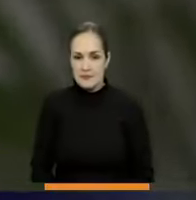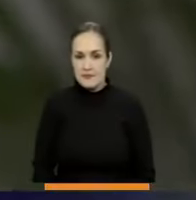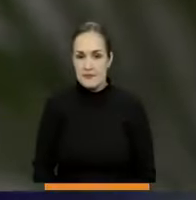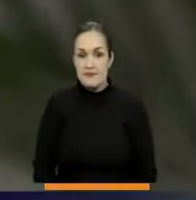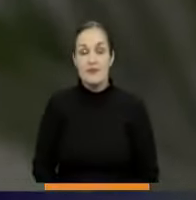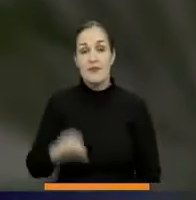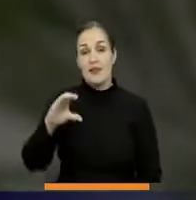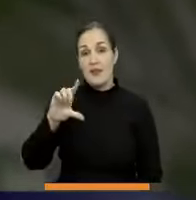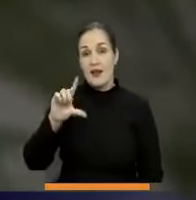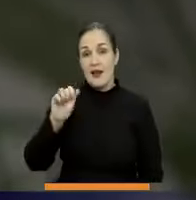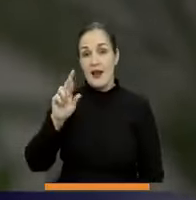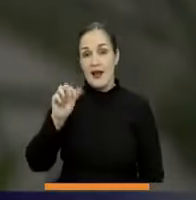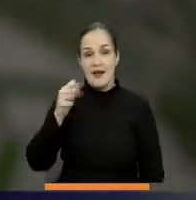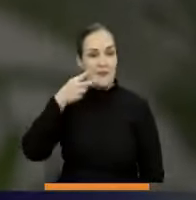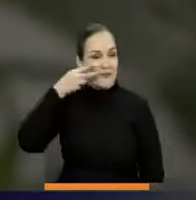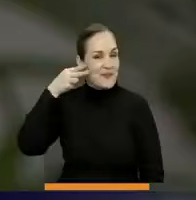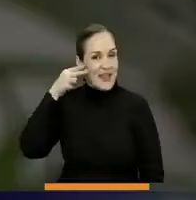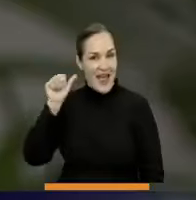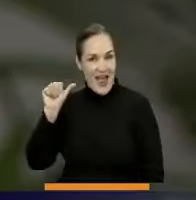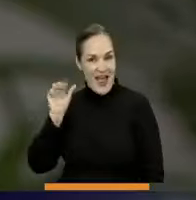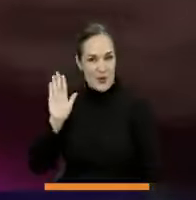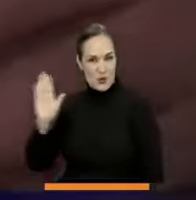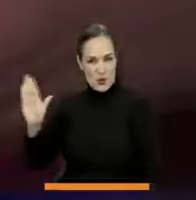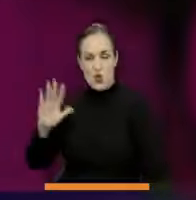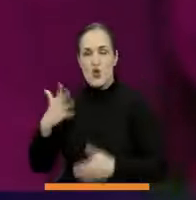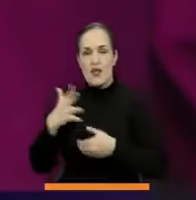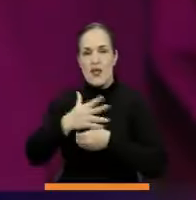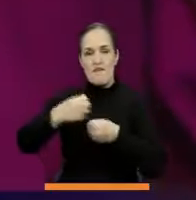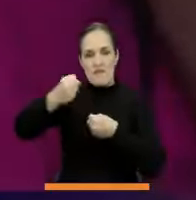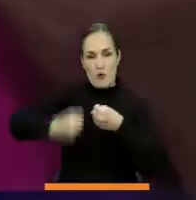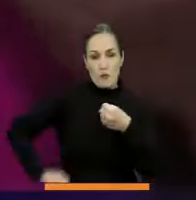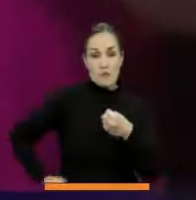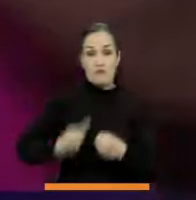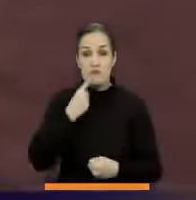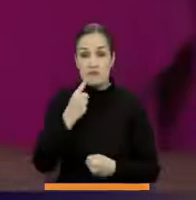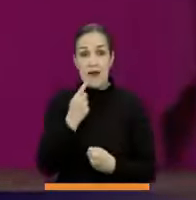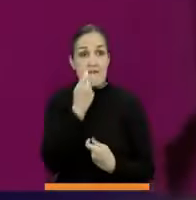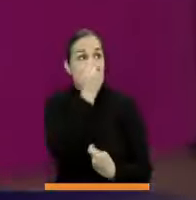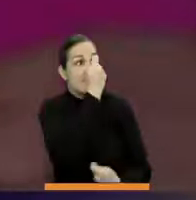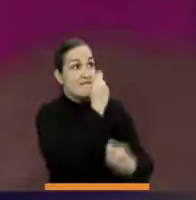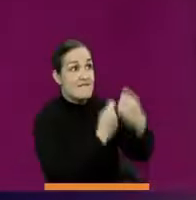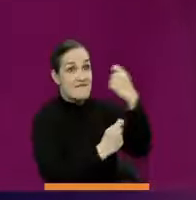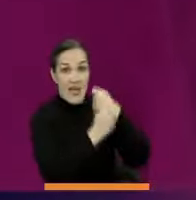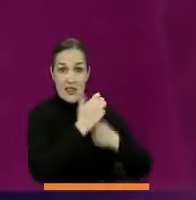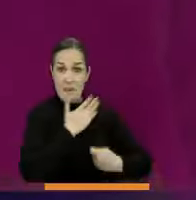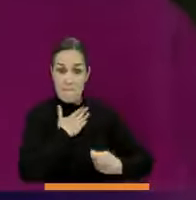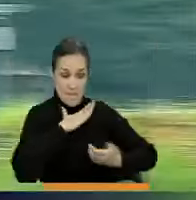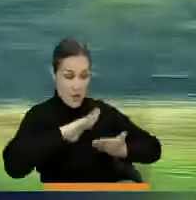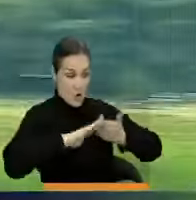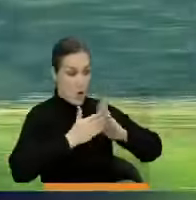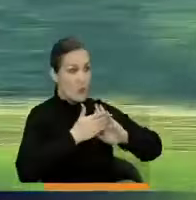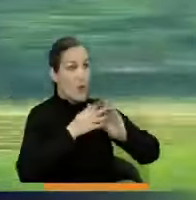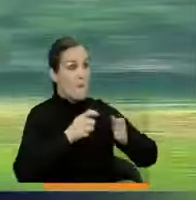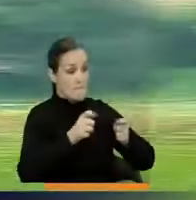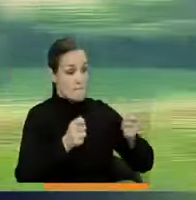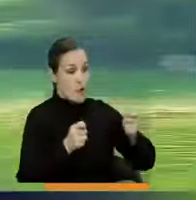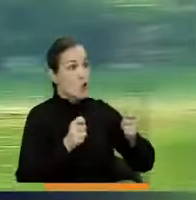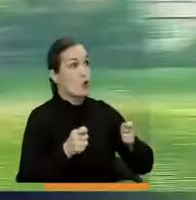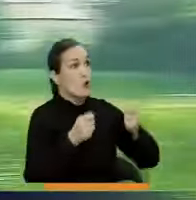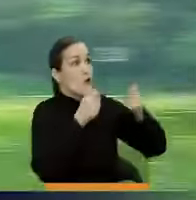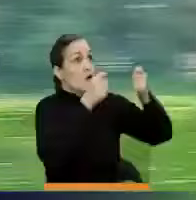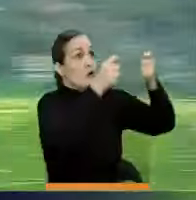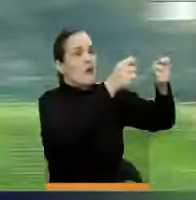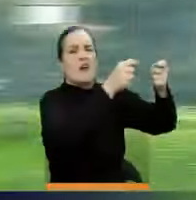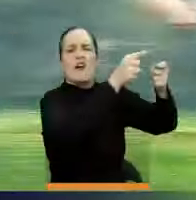Clara Santa Cruz, indígena guanano del Vaupés, asegura que estos bonos de carbono que vende su comunidad en la Amazonía colombiana son comprados